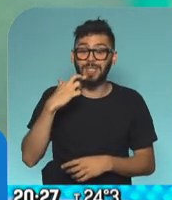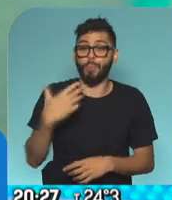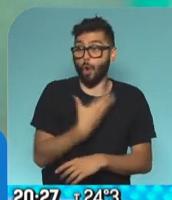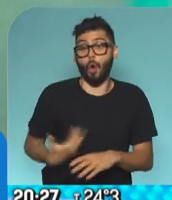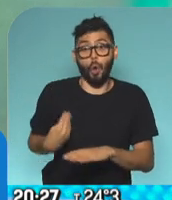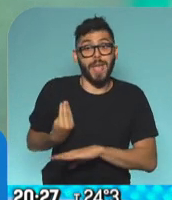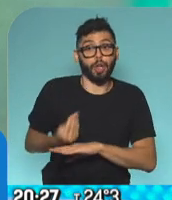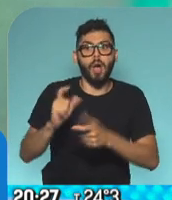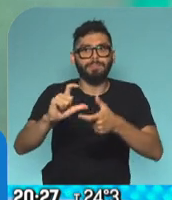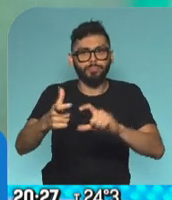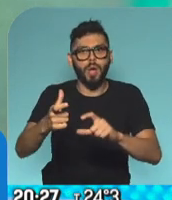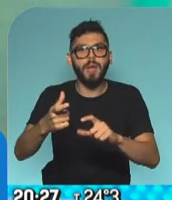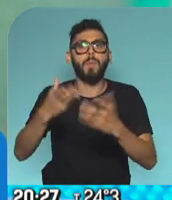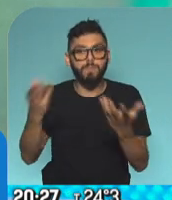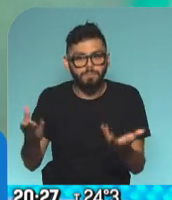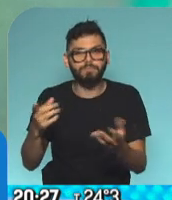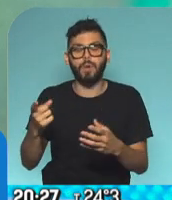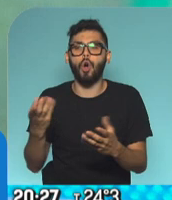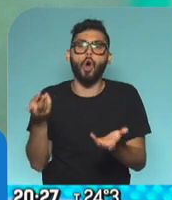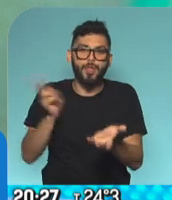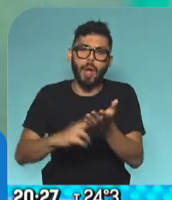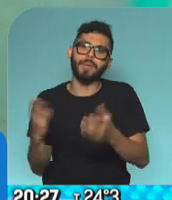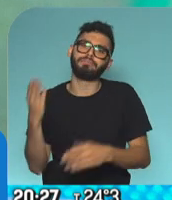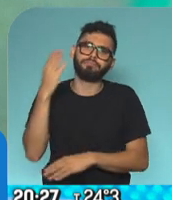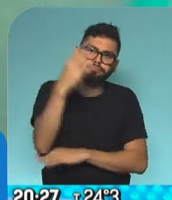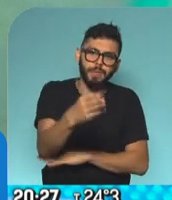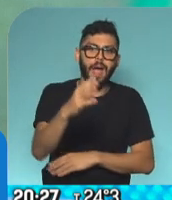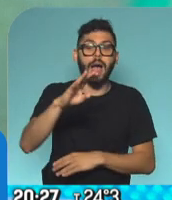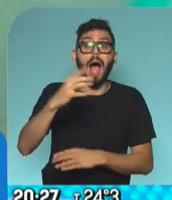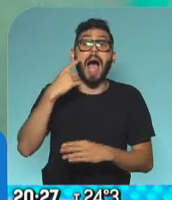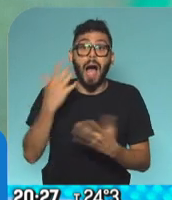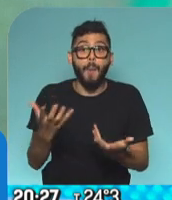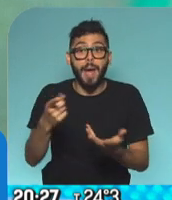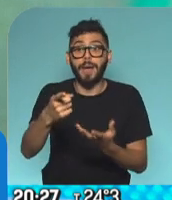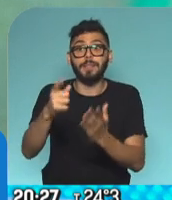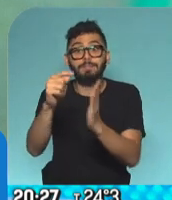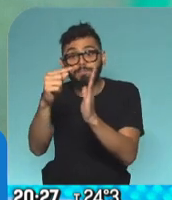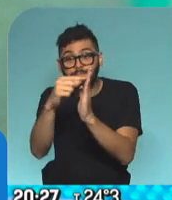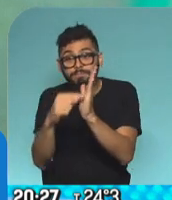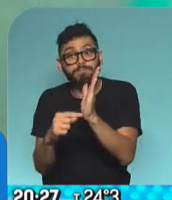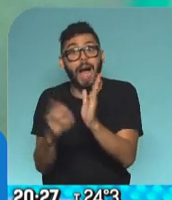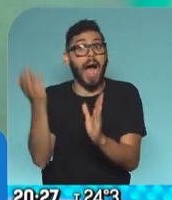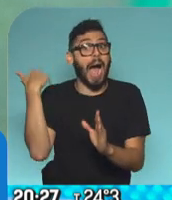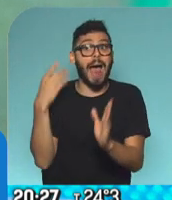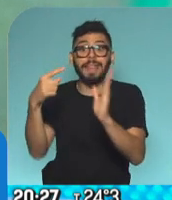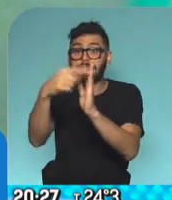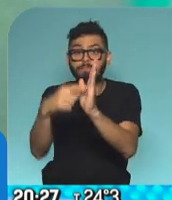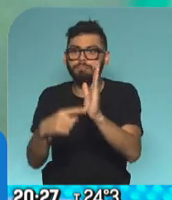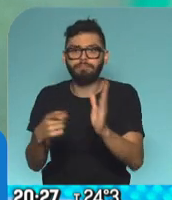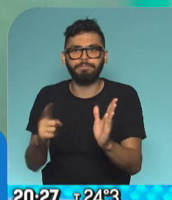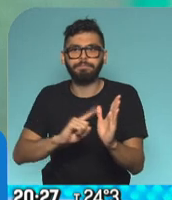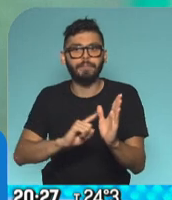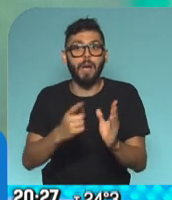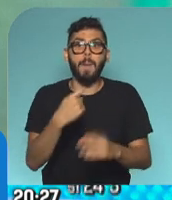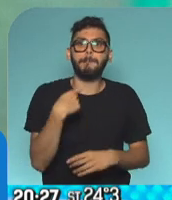gobierno así que puede acercarse nuevamente al organismo para ver si justamente los requisitos con los que antes no podía calificar